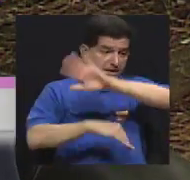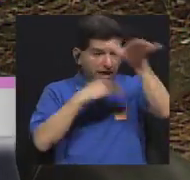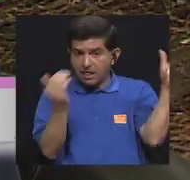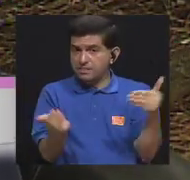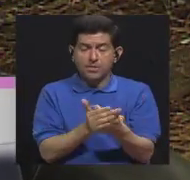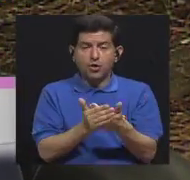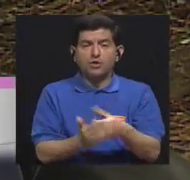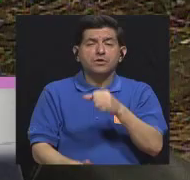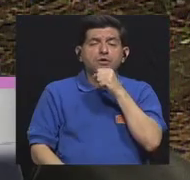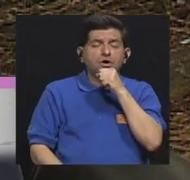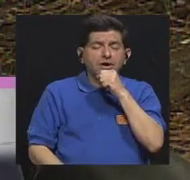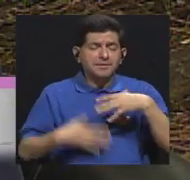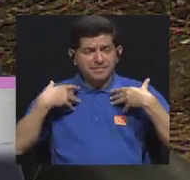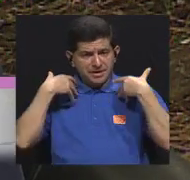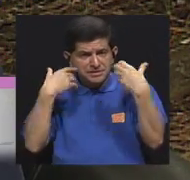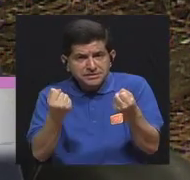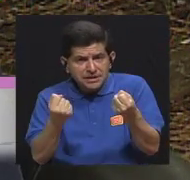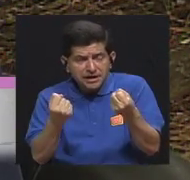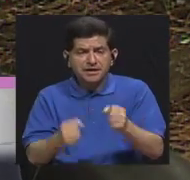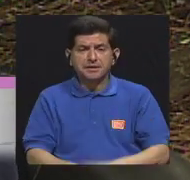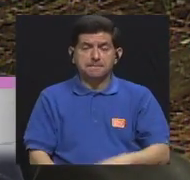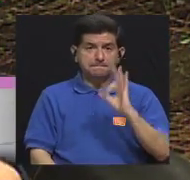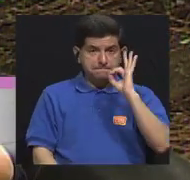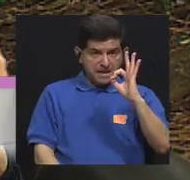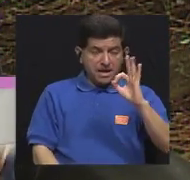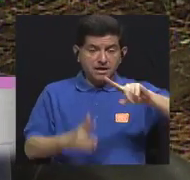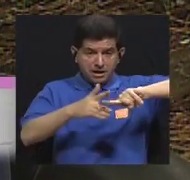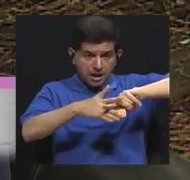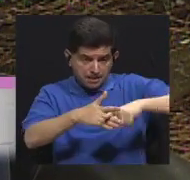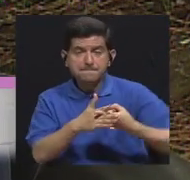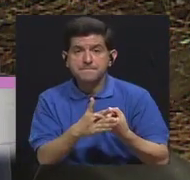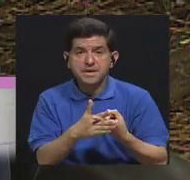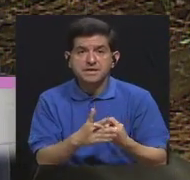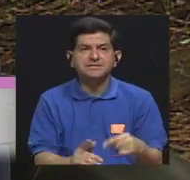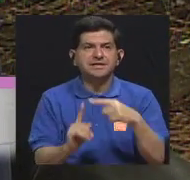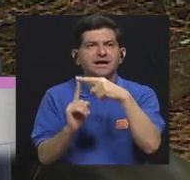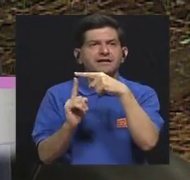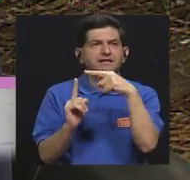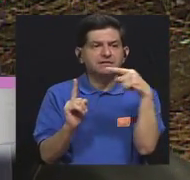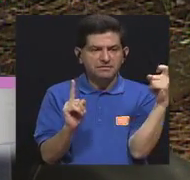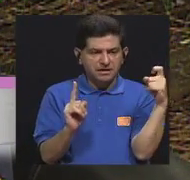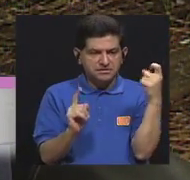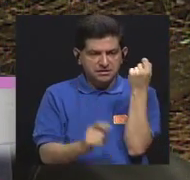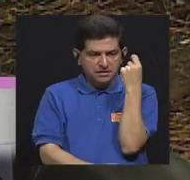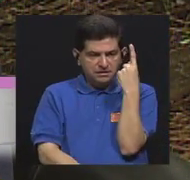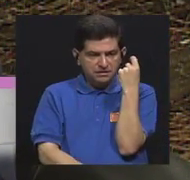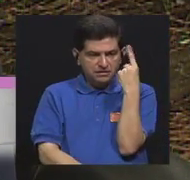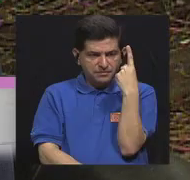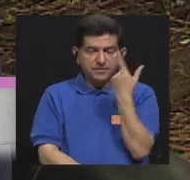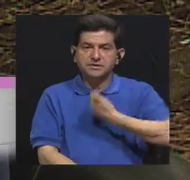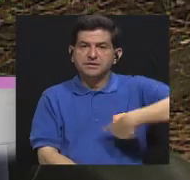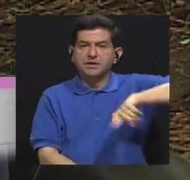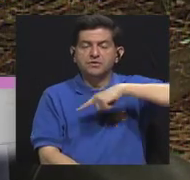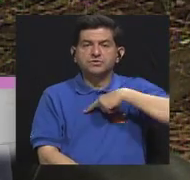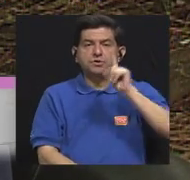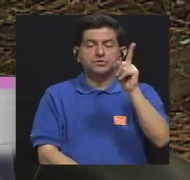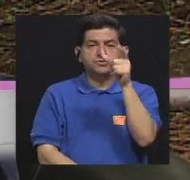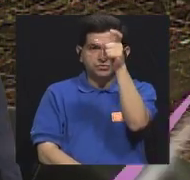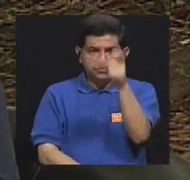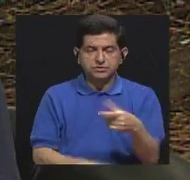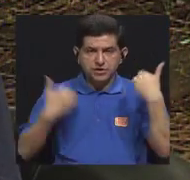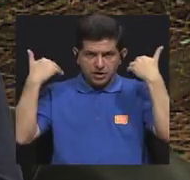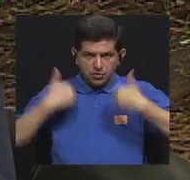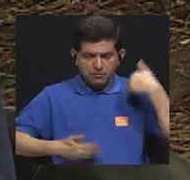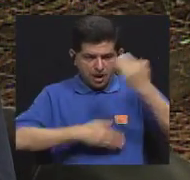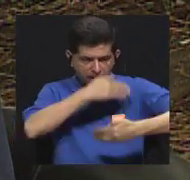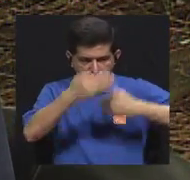eso involucra todo. Envejecer sanamente, o sea, envejecer bien, empieza a partir de entender que somos un